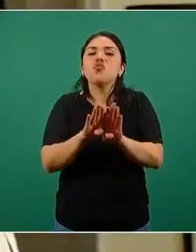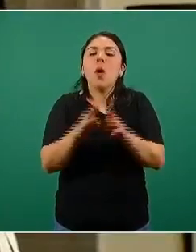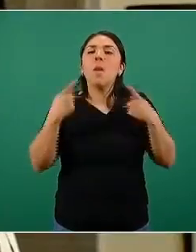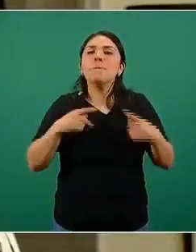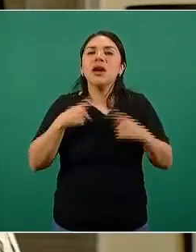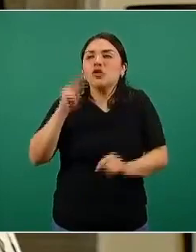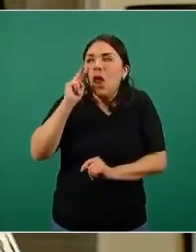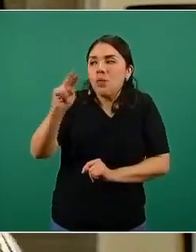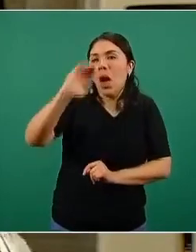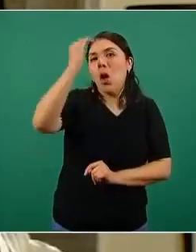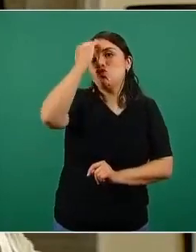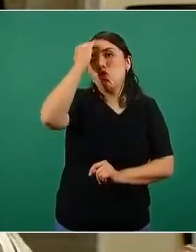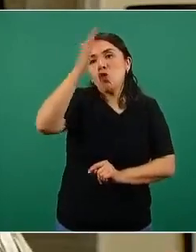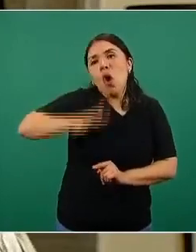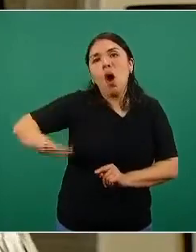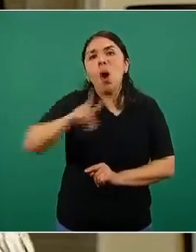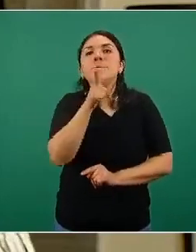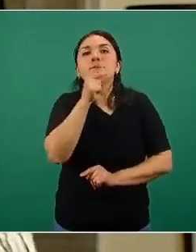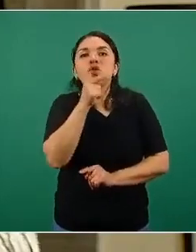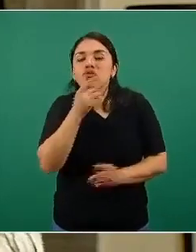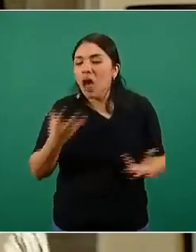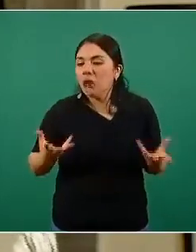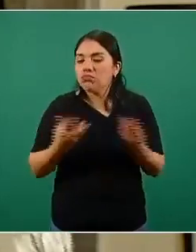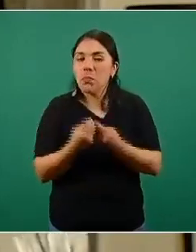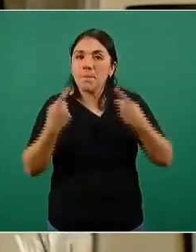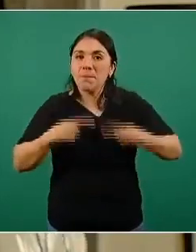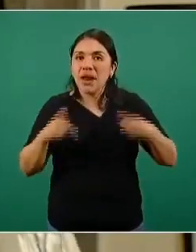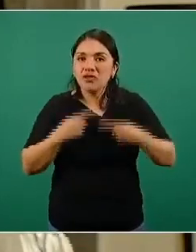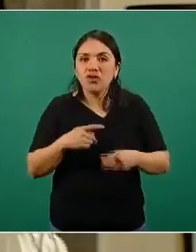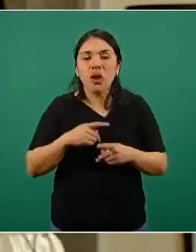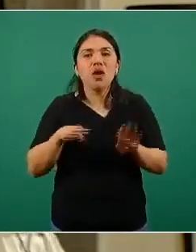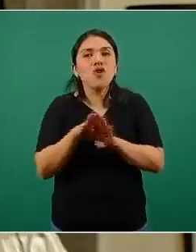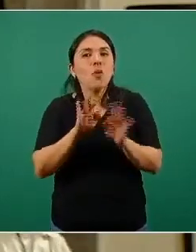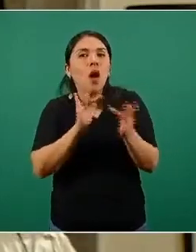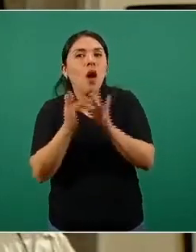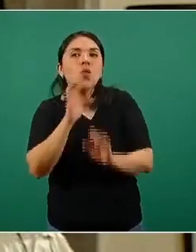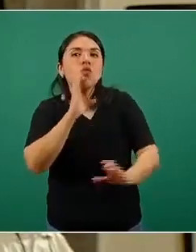acercada, ¿no? Más cercana con los ciudadanos y los oficiales de policía.